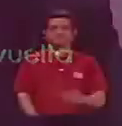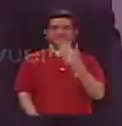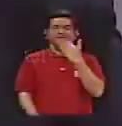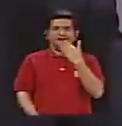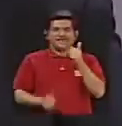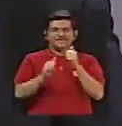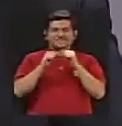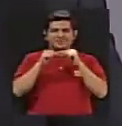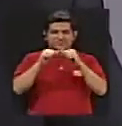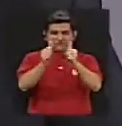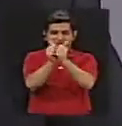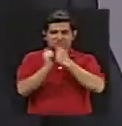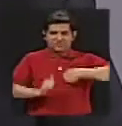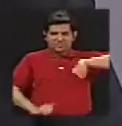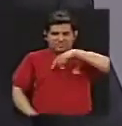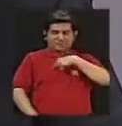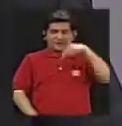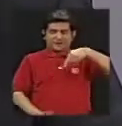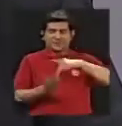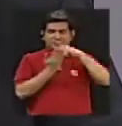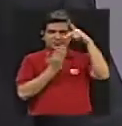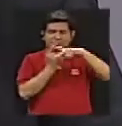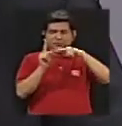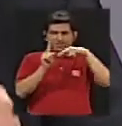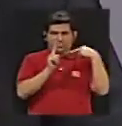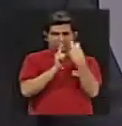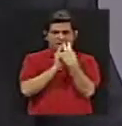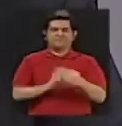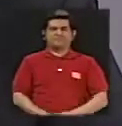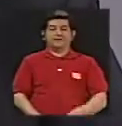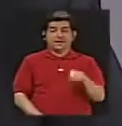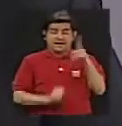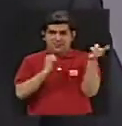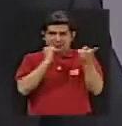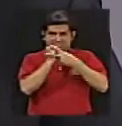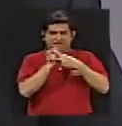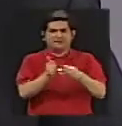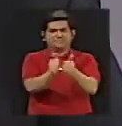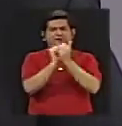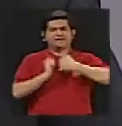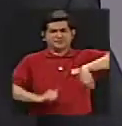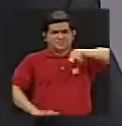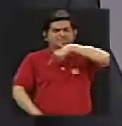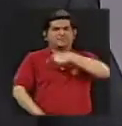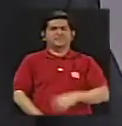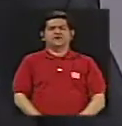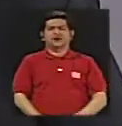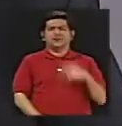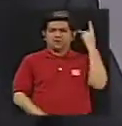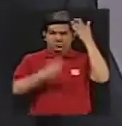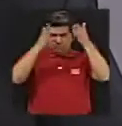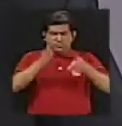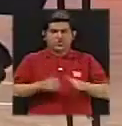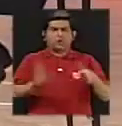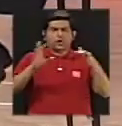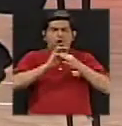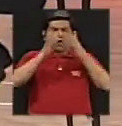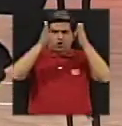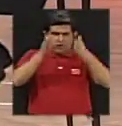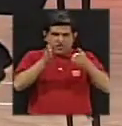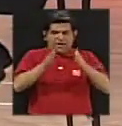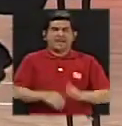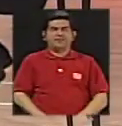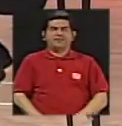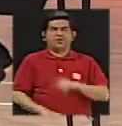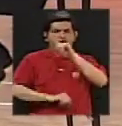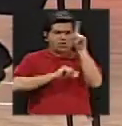Gracias por continuar con nosotros en su programa Puntos de Vista. En esta ocasión nos acompañan el politólogo y coordinador de